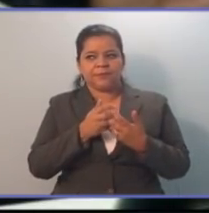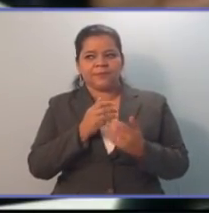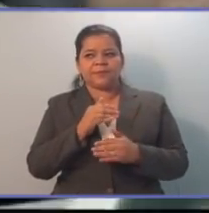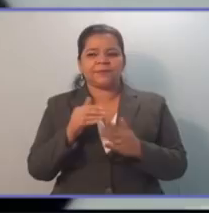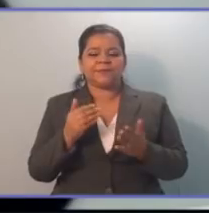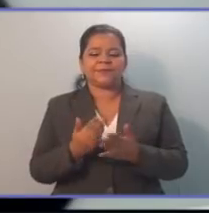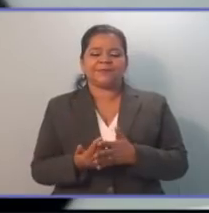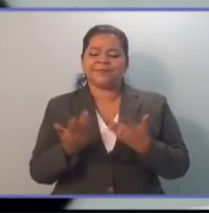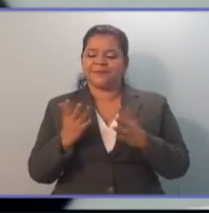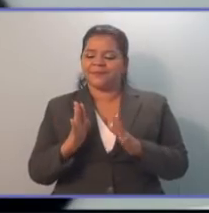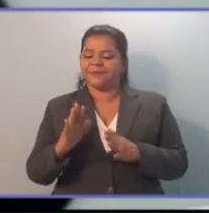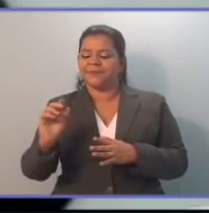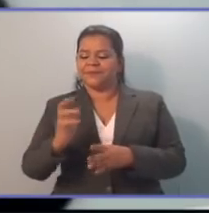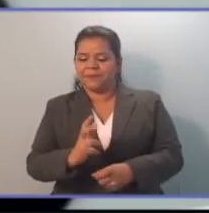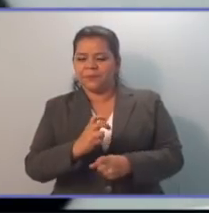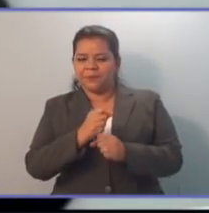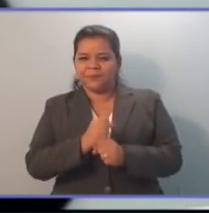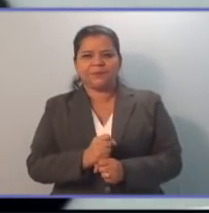Constitución.